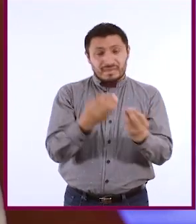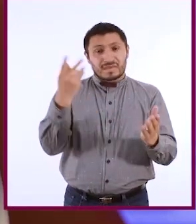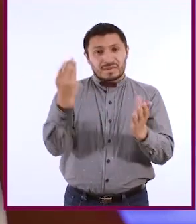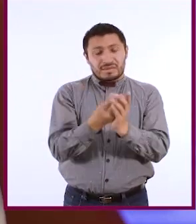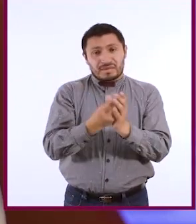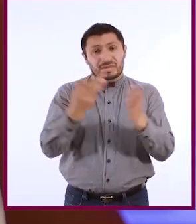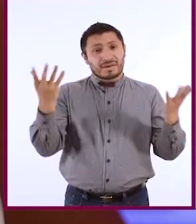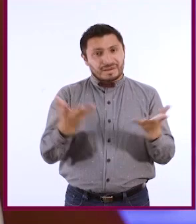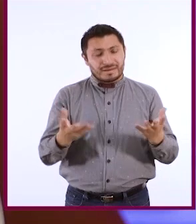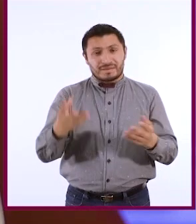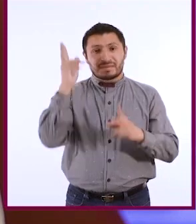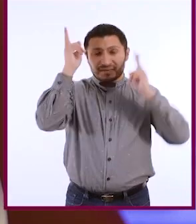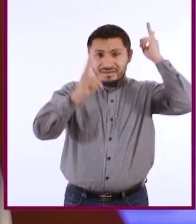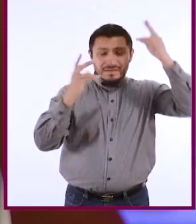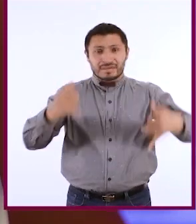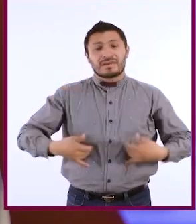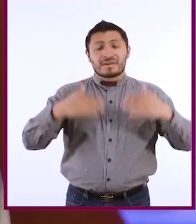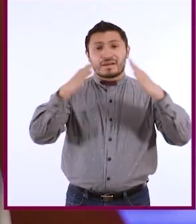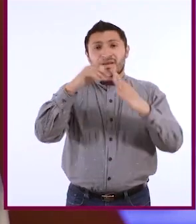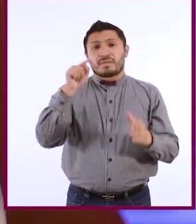nosotros. Visítanos en